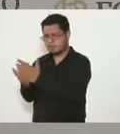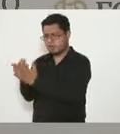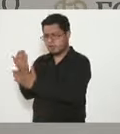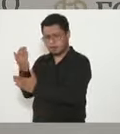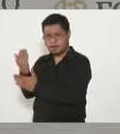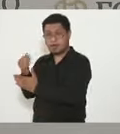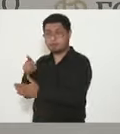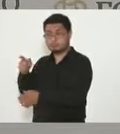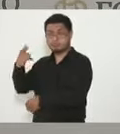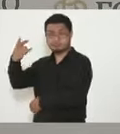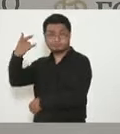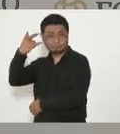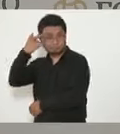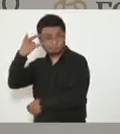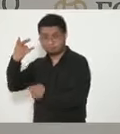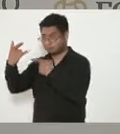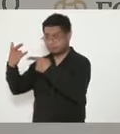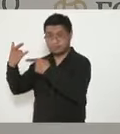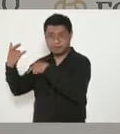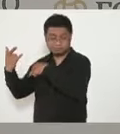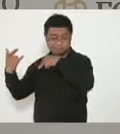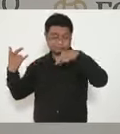caso de Campeche, también Yucatán,